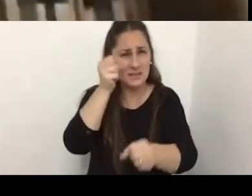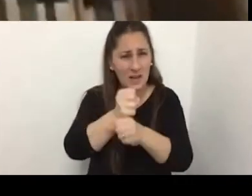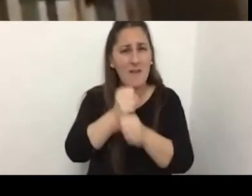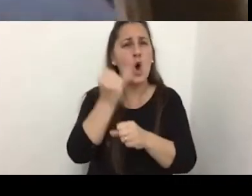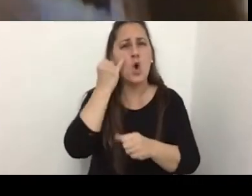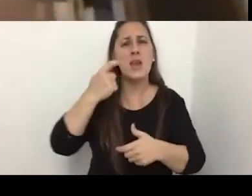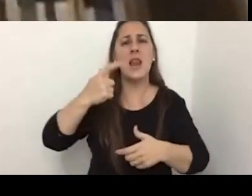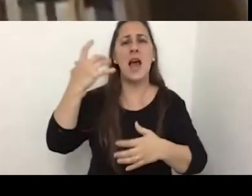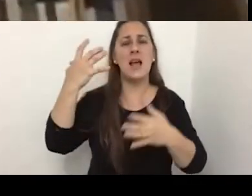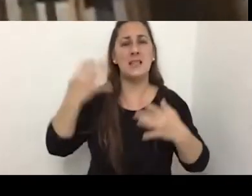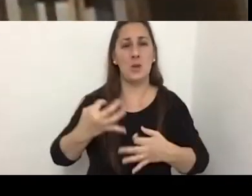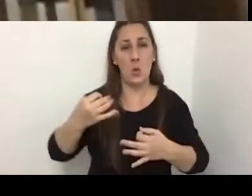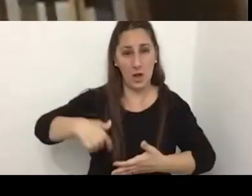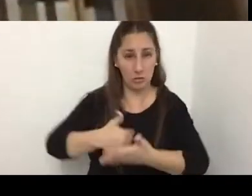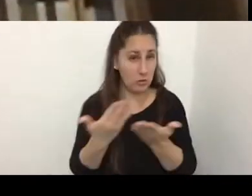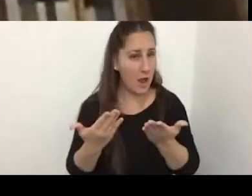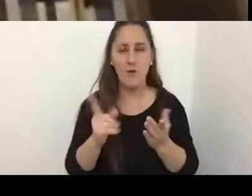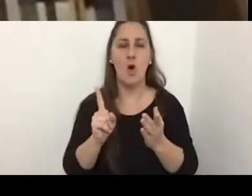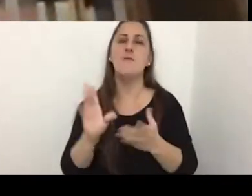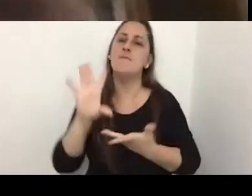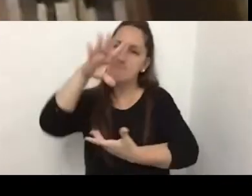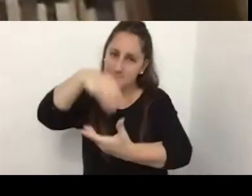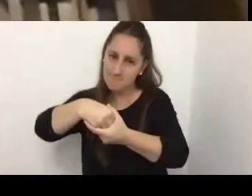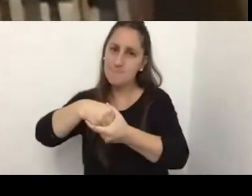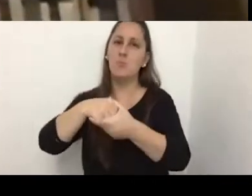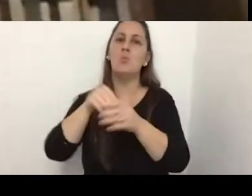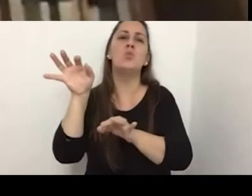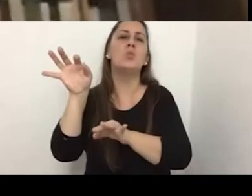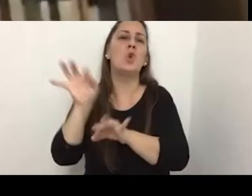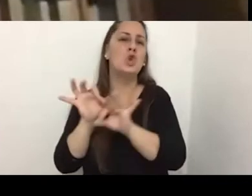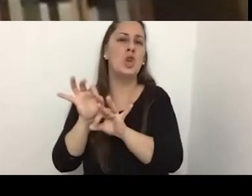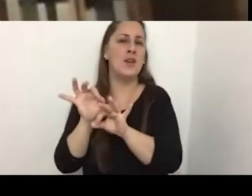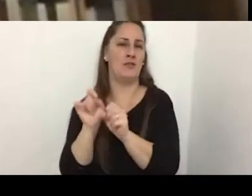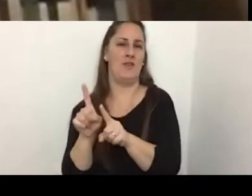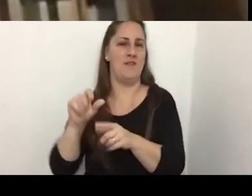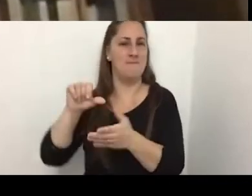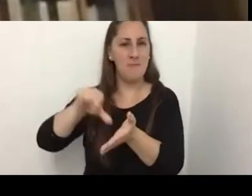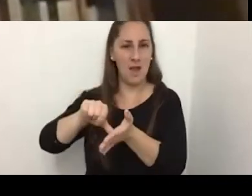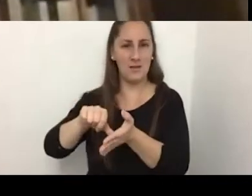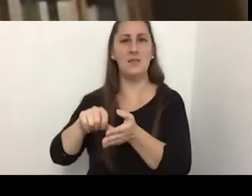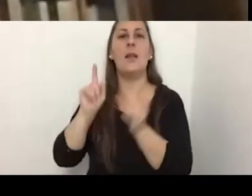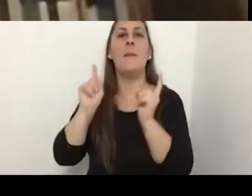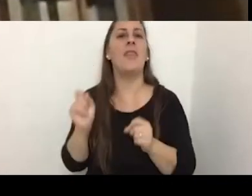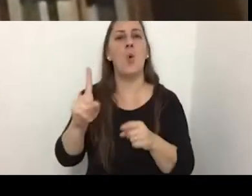que también están en el marco de un proyecto de país, y además están en el marco de un problema